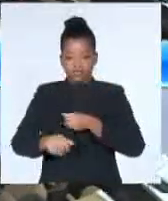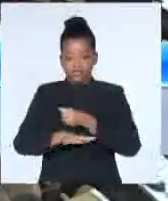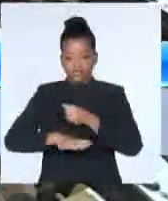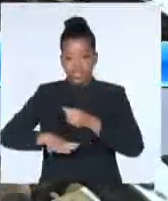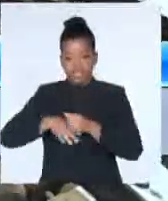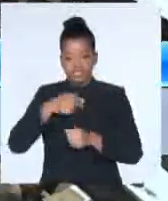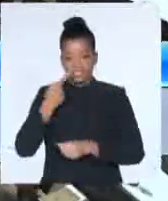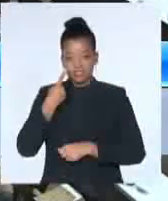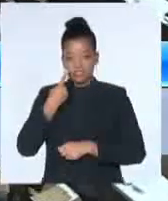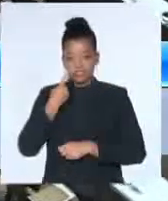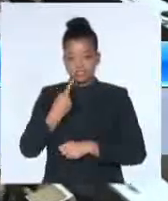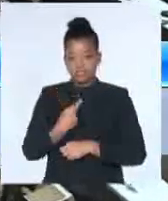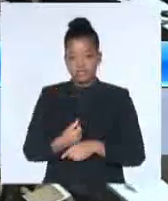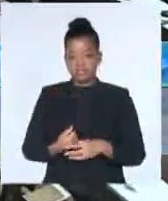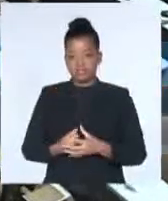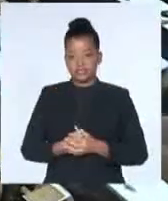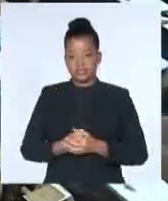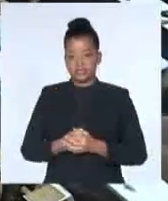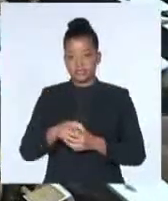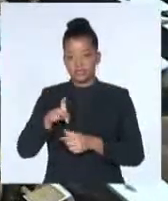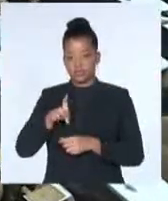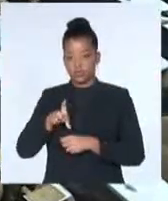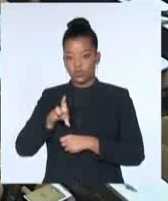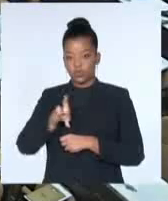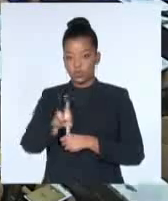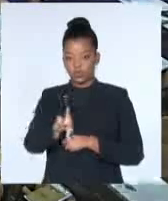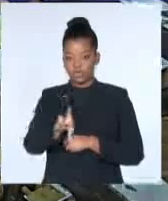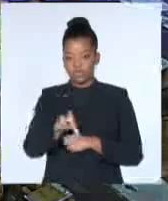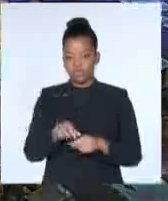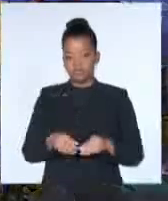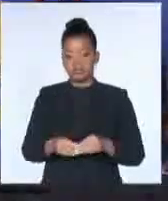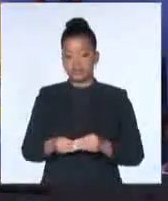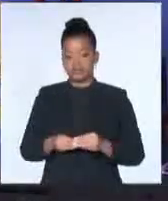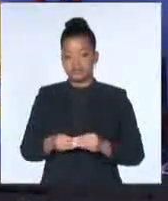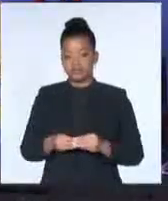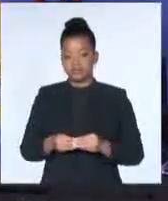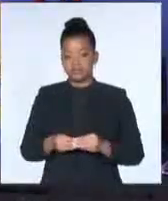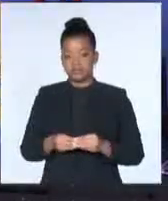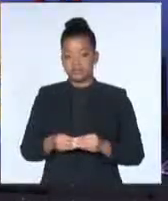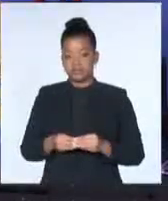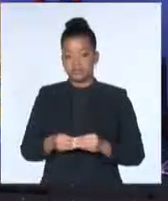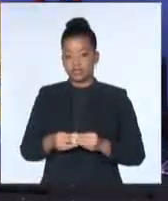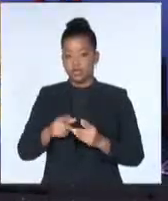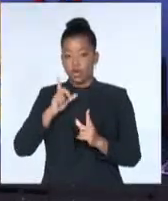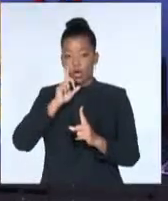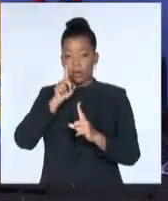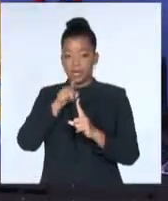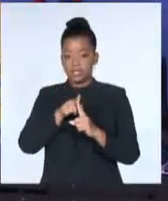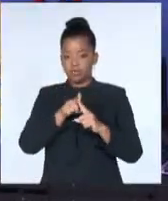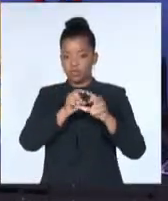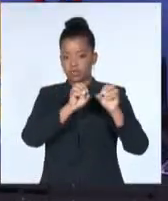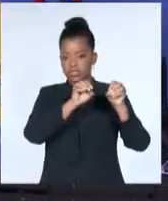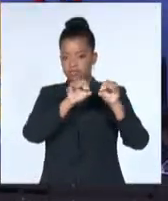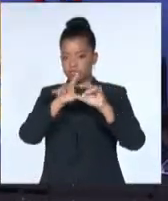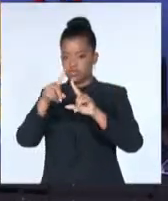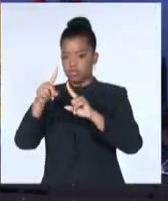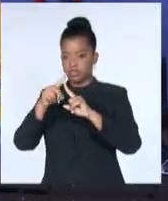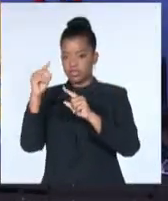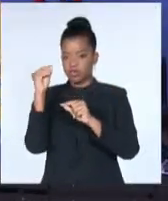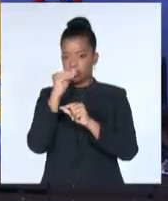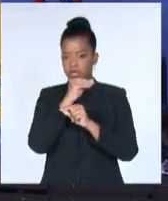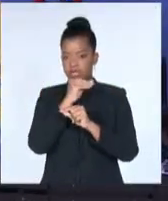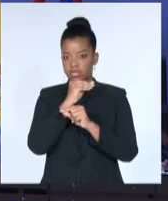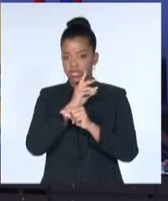conocimiento. Esta última tiene por objeto la difusión de la tecnología y